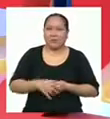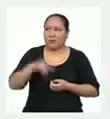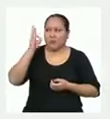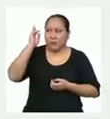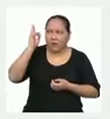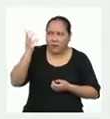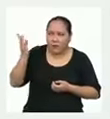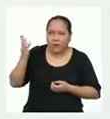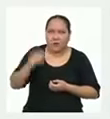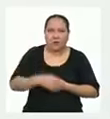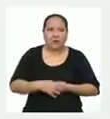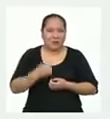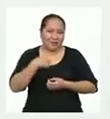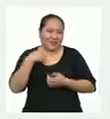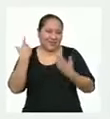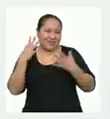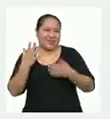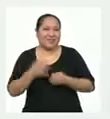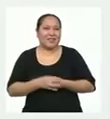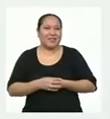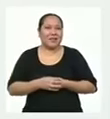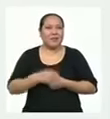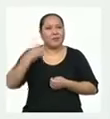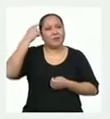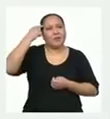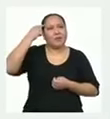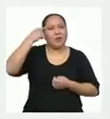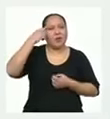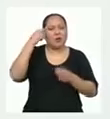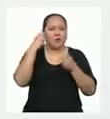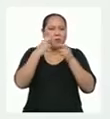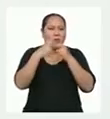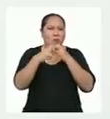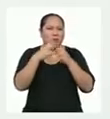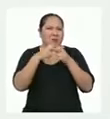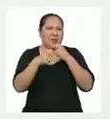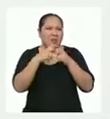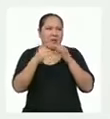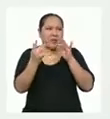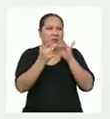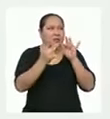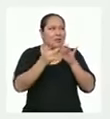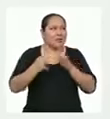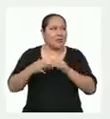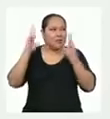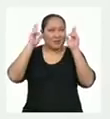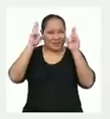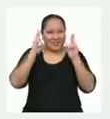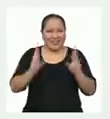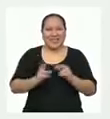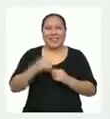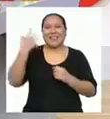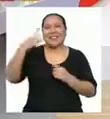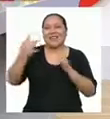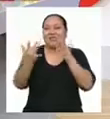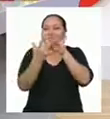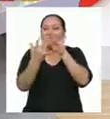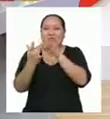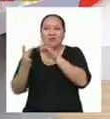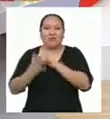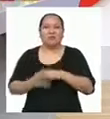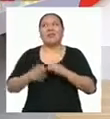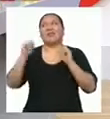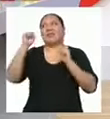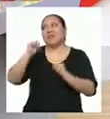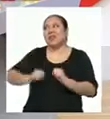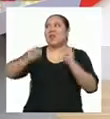¿Profesor? Aquí estoy. Creo que tuvimos un poco de problema de conexión, pero por suerte ya estamos en contacto. Por